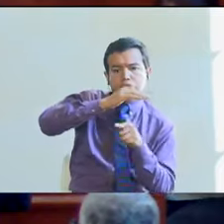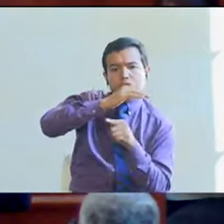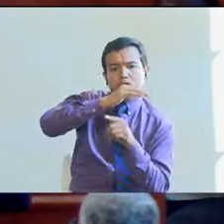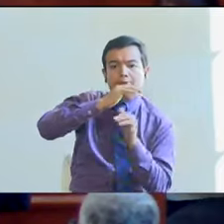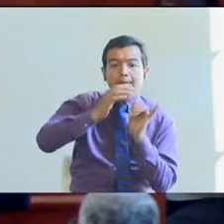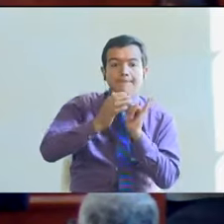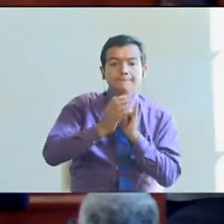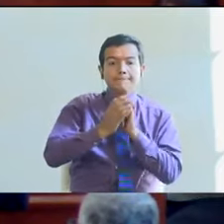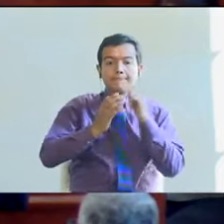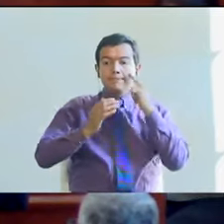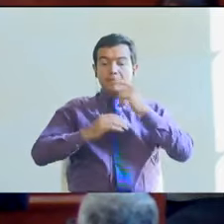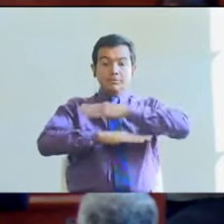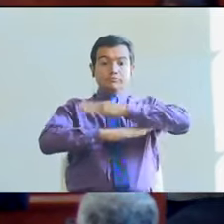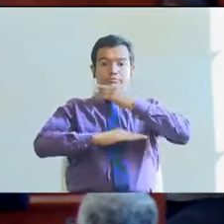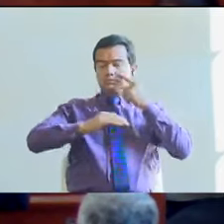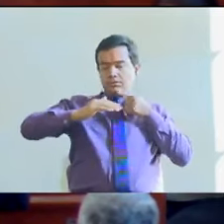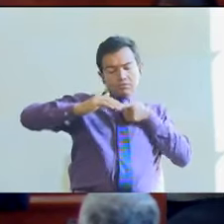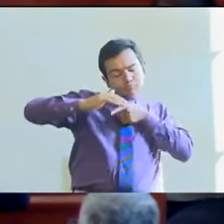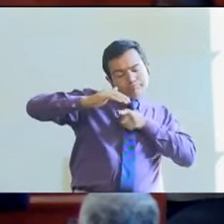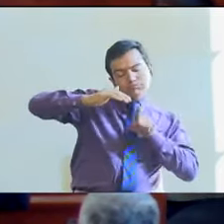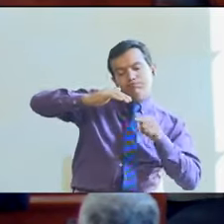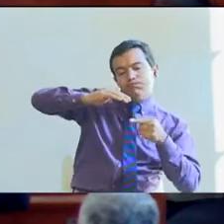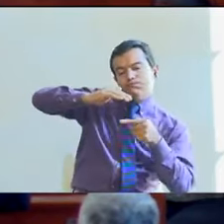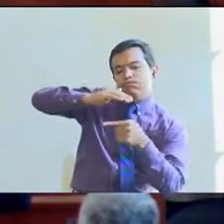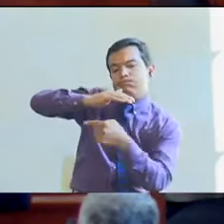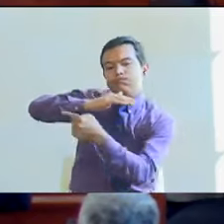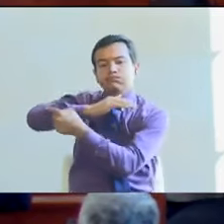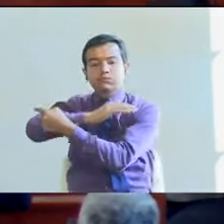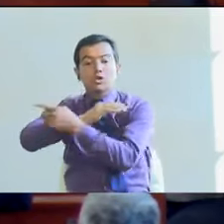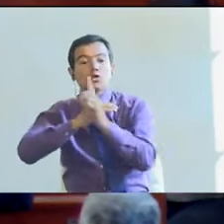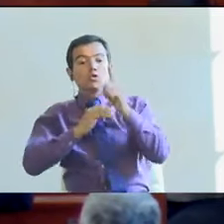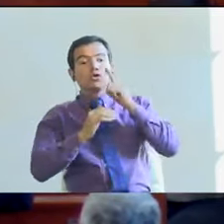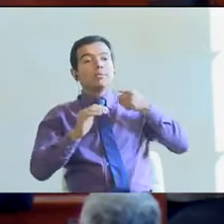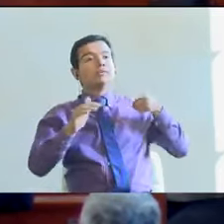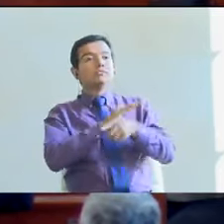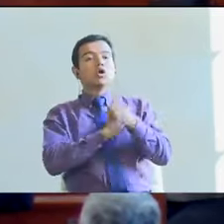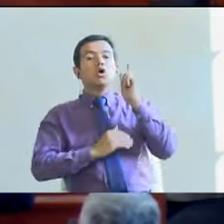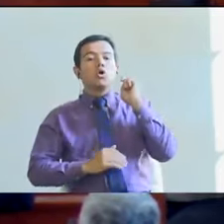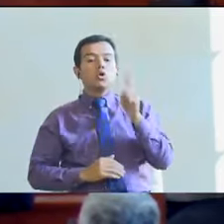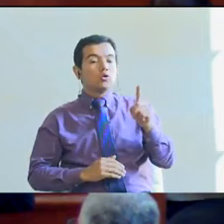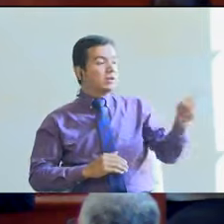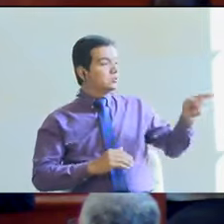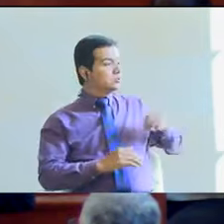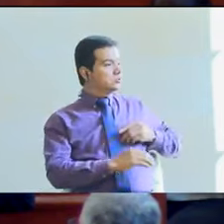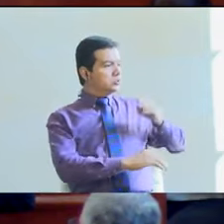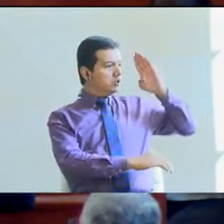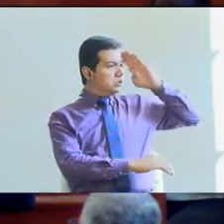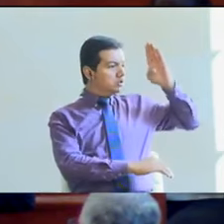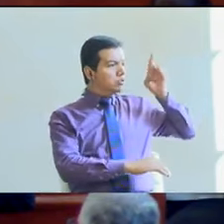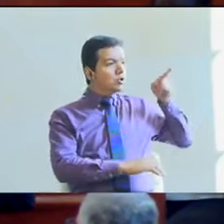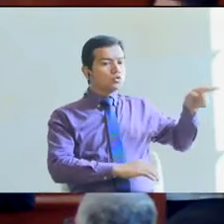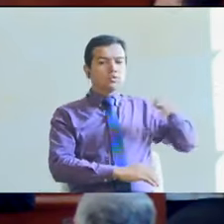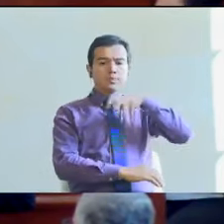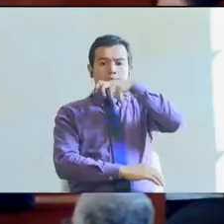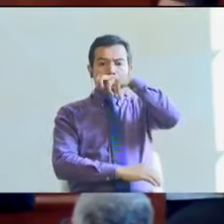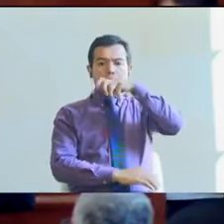persecución de la dictadura de Nicolás maduro tiene la palabra doctor